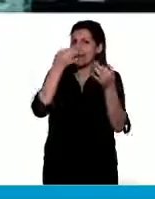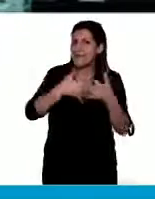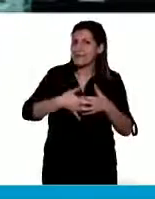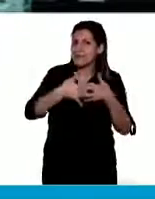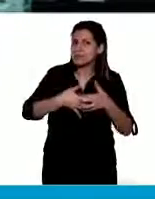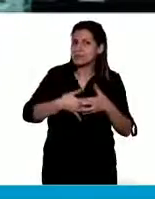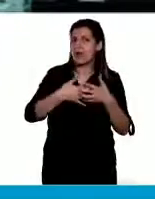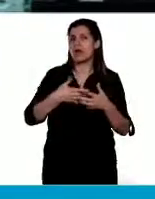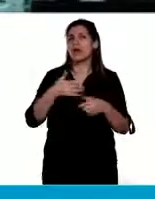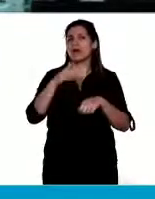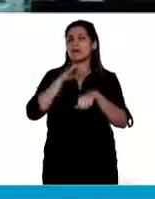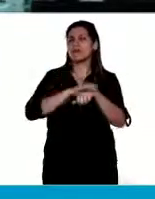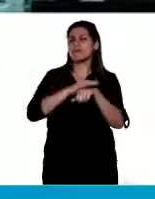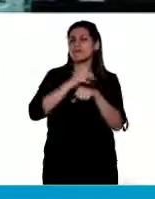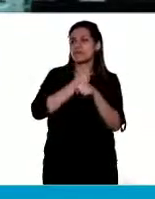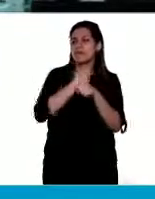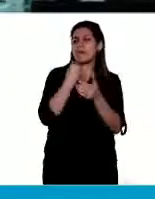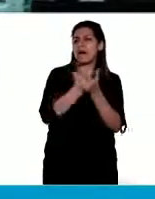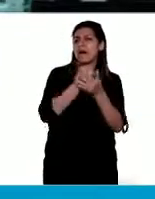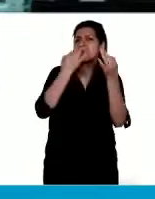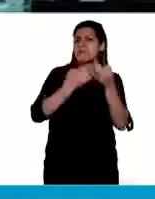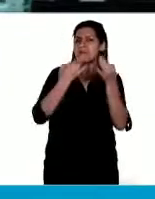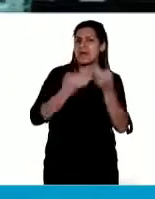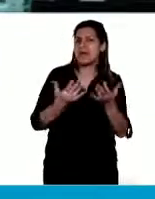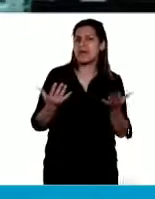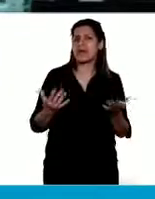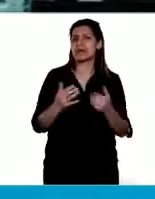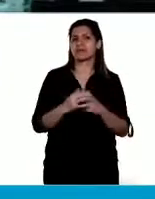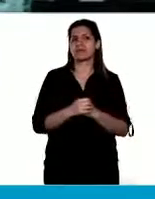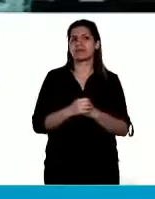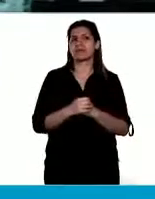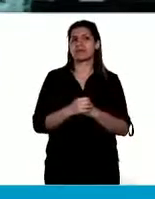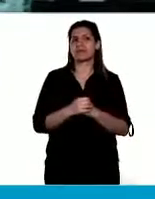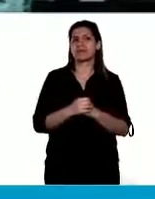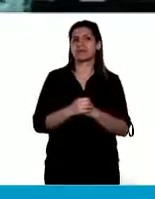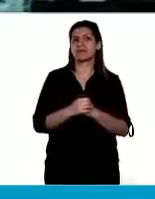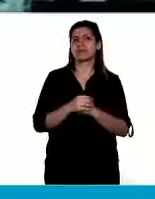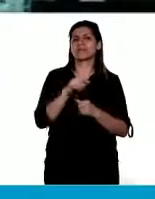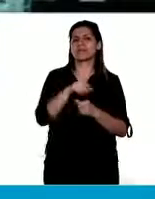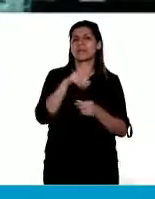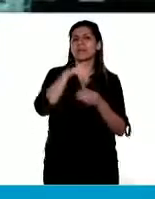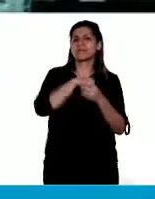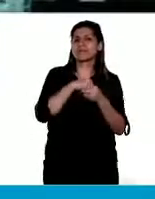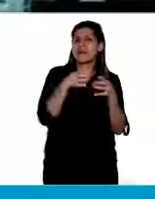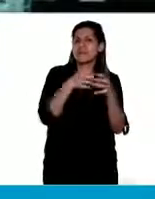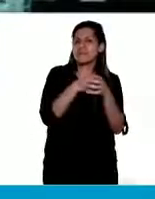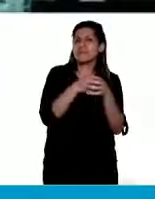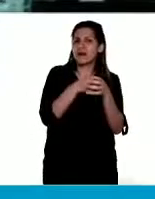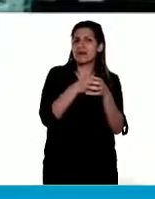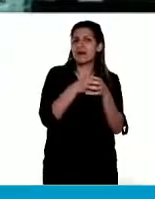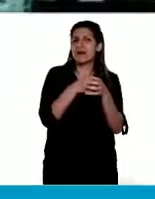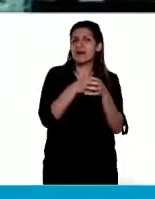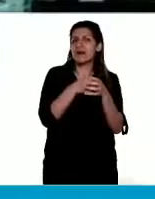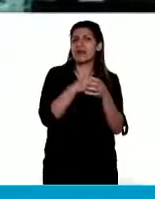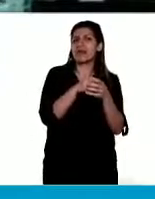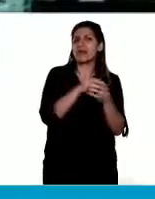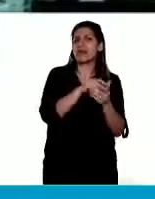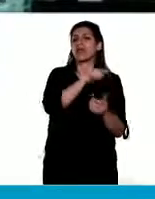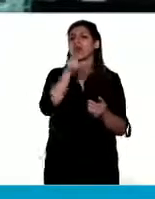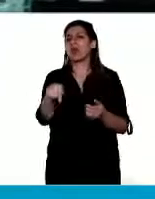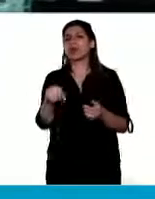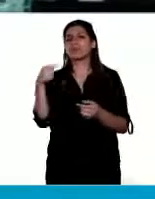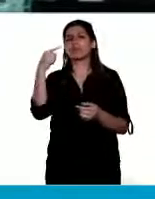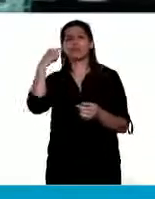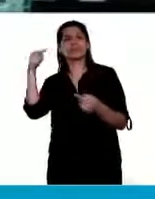de gobernar, que resuelven las diferencias internas sin afectar las instituciones y sin afectar